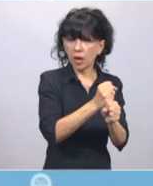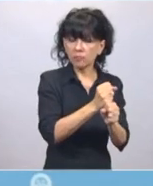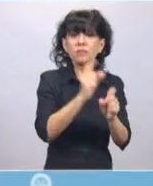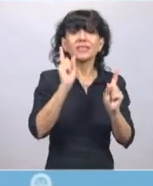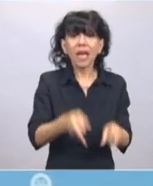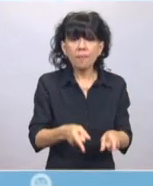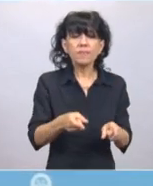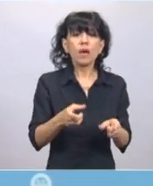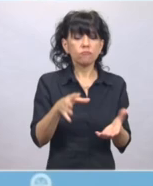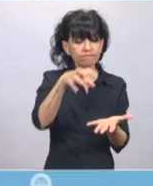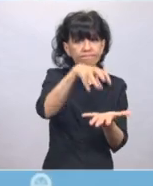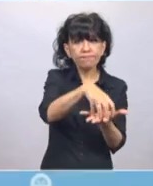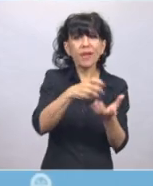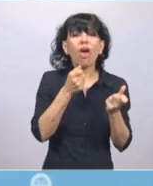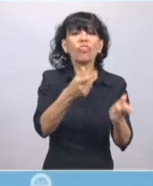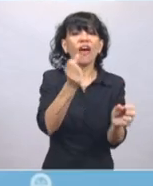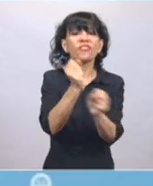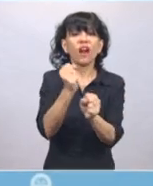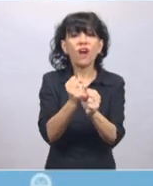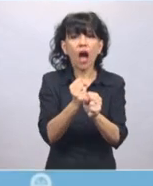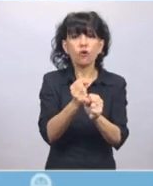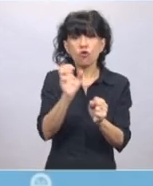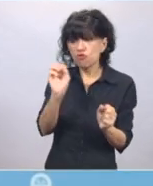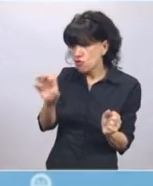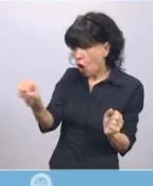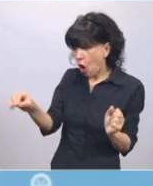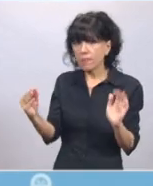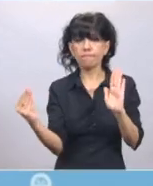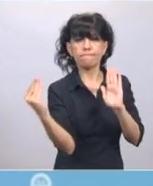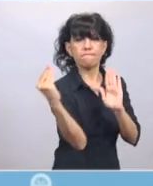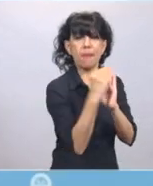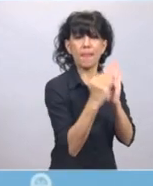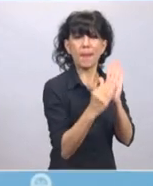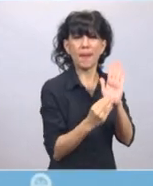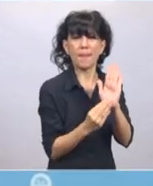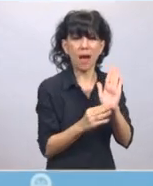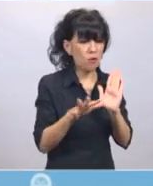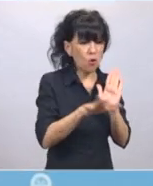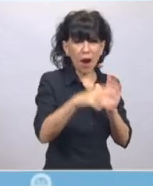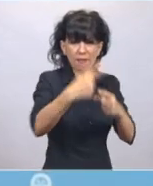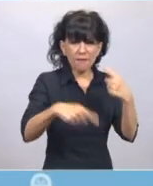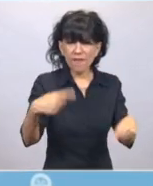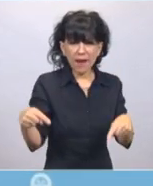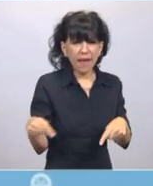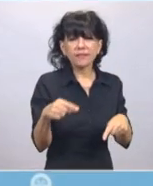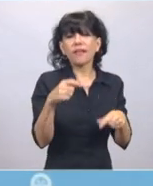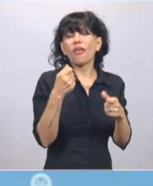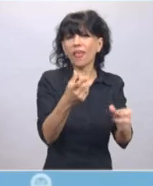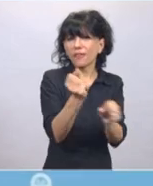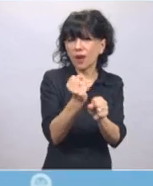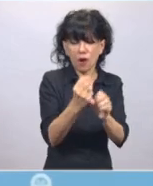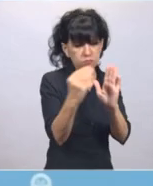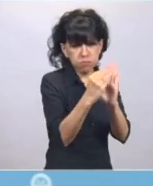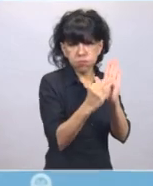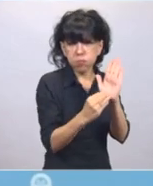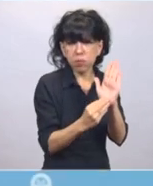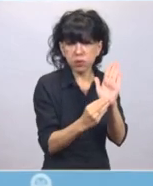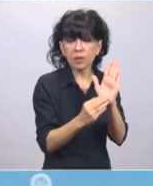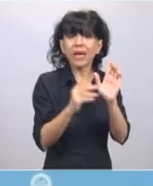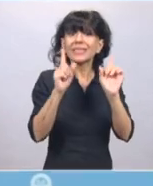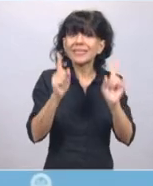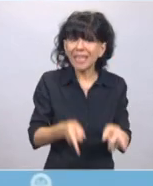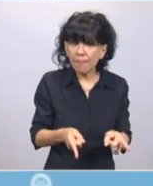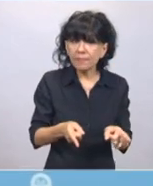empleo de cada una de las ciudades y de cada una de las gerencias de empleo y además van a tener el control